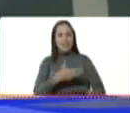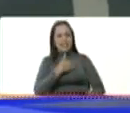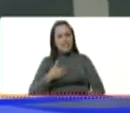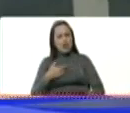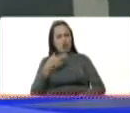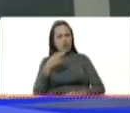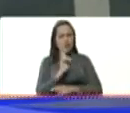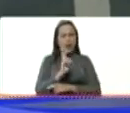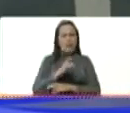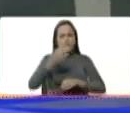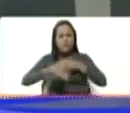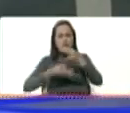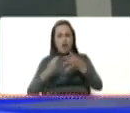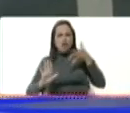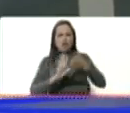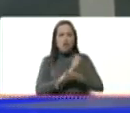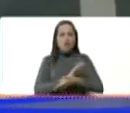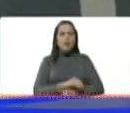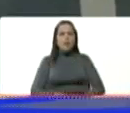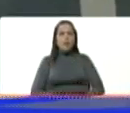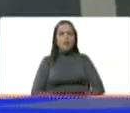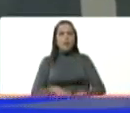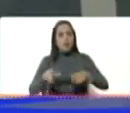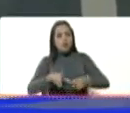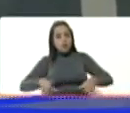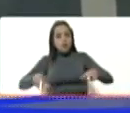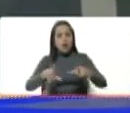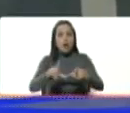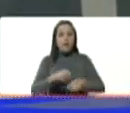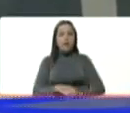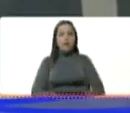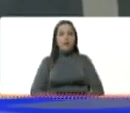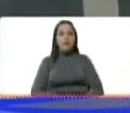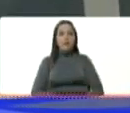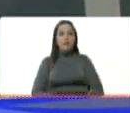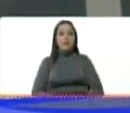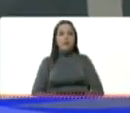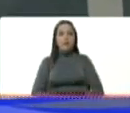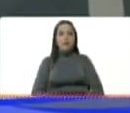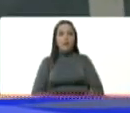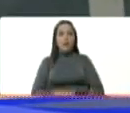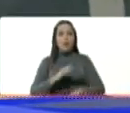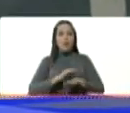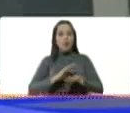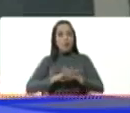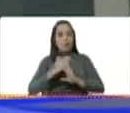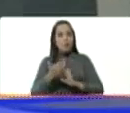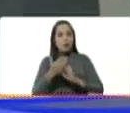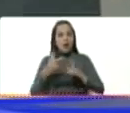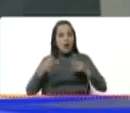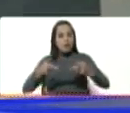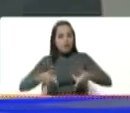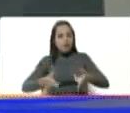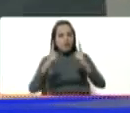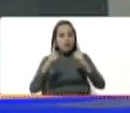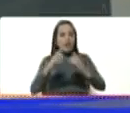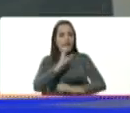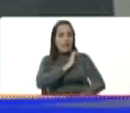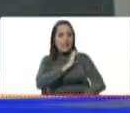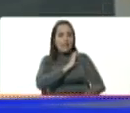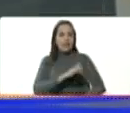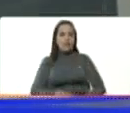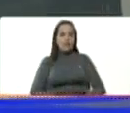rápidamente un recuento con respecto a este espacio, porque inaugurando usted este espacio en enero,